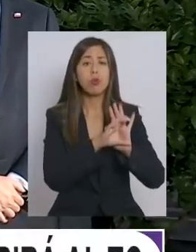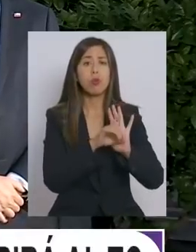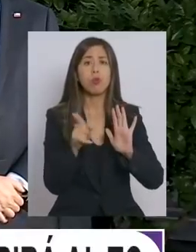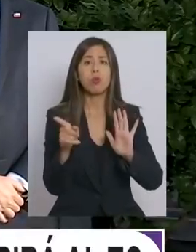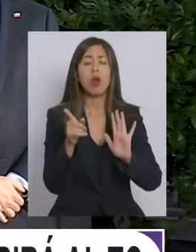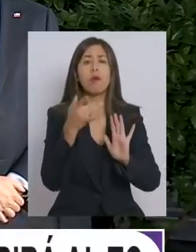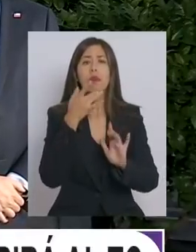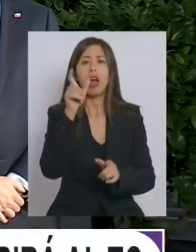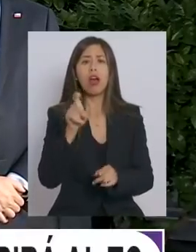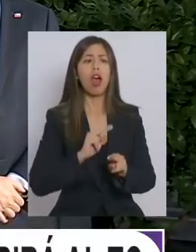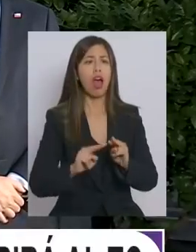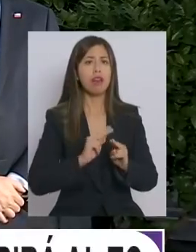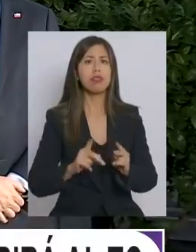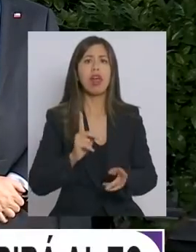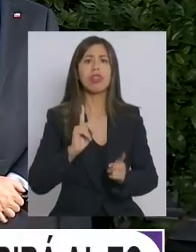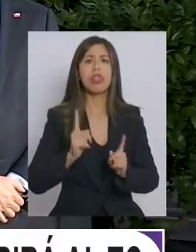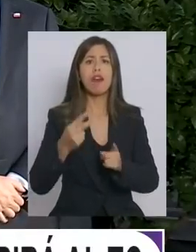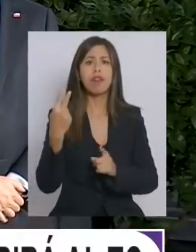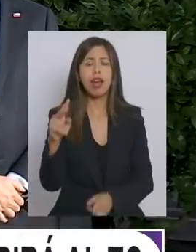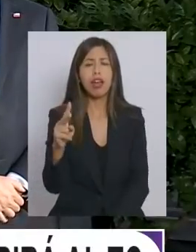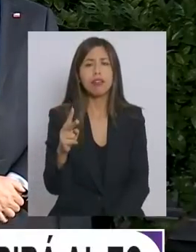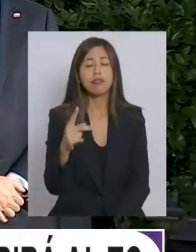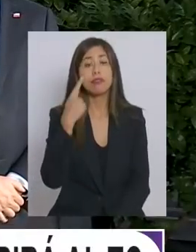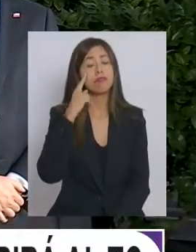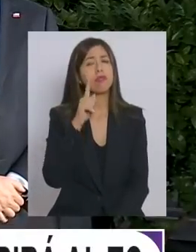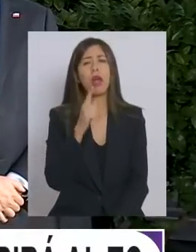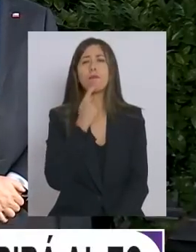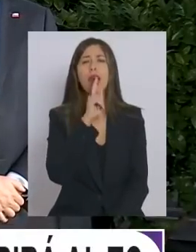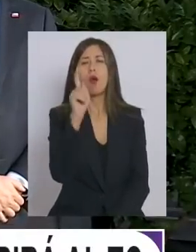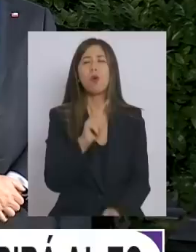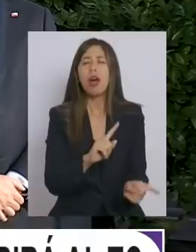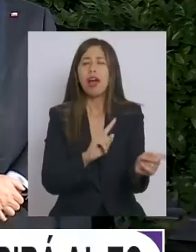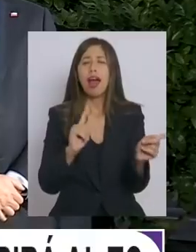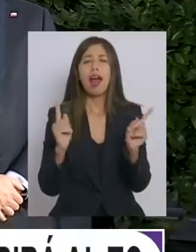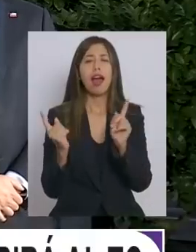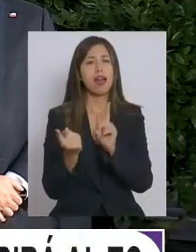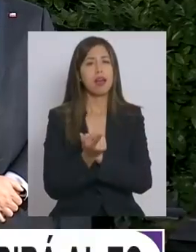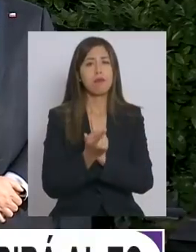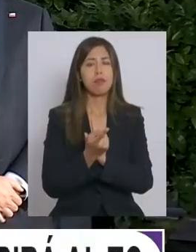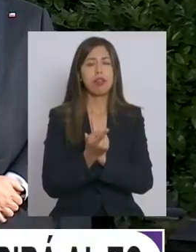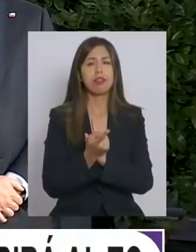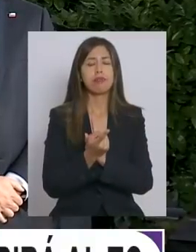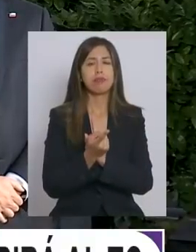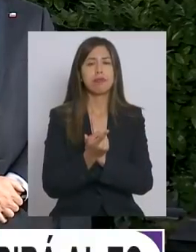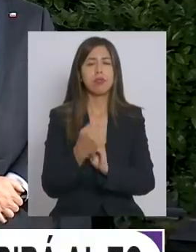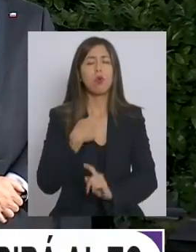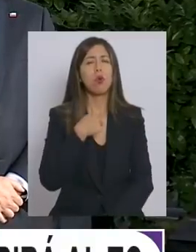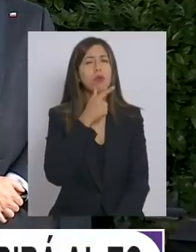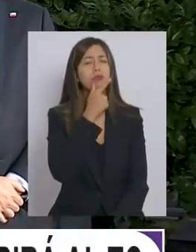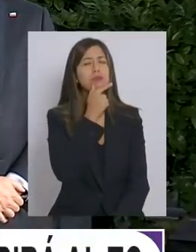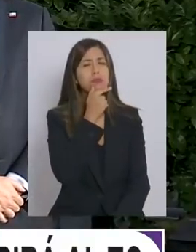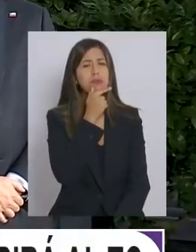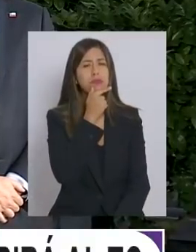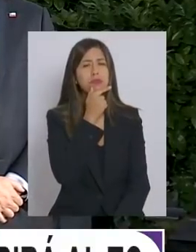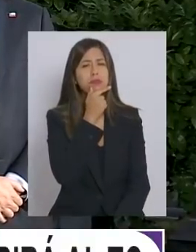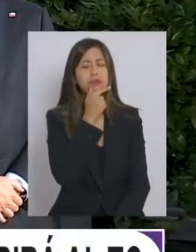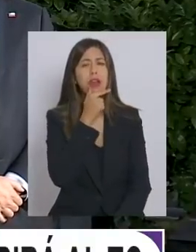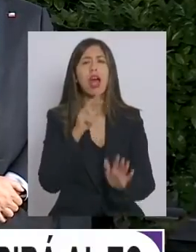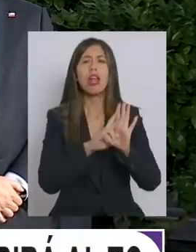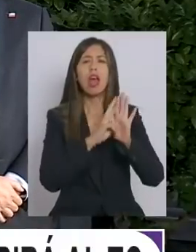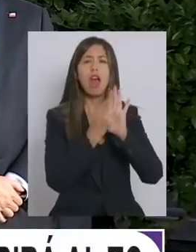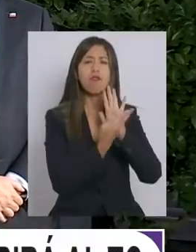deberes constitucionales. Más bien la pregunta debiese hacerse al revés. Tenemos que preguntarnos por qué se están siguiendo